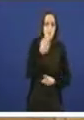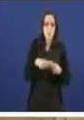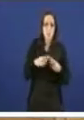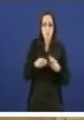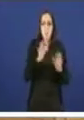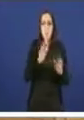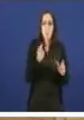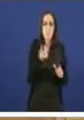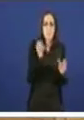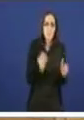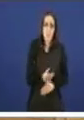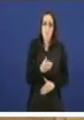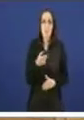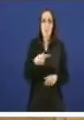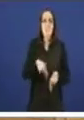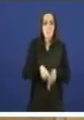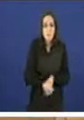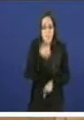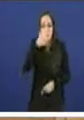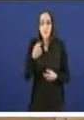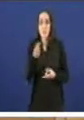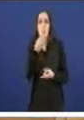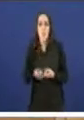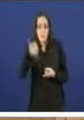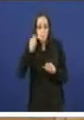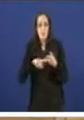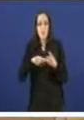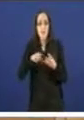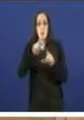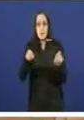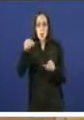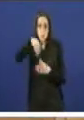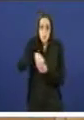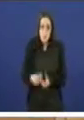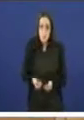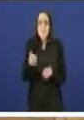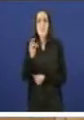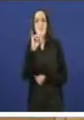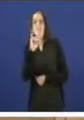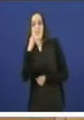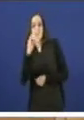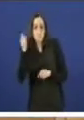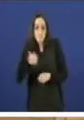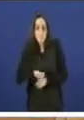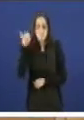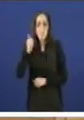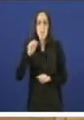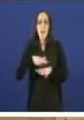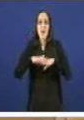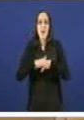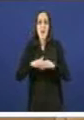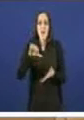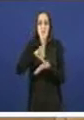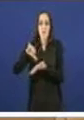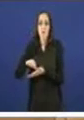máis comedores, máis ordenadores nas aulas e unha verdadeira integración das TIC, unha rede de centros plurilingües, unha aposta pola